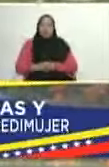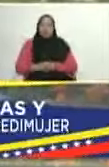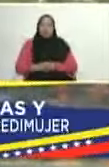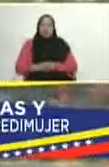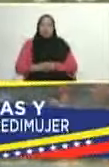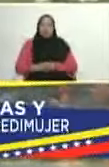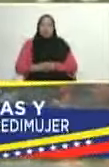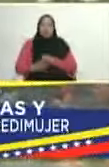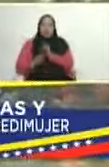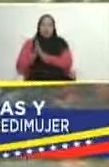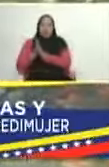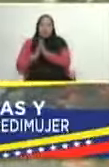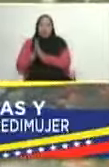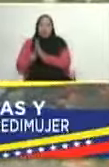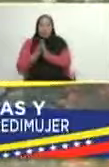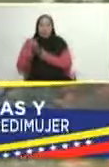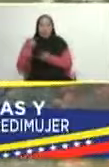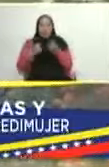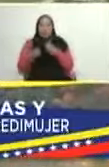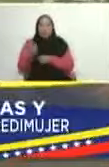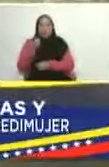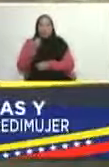para emprendimientos de comercio,